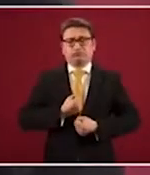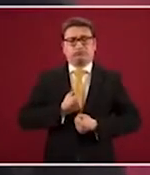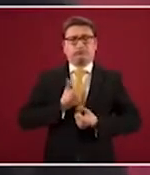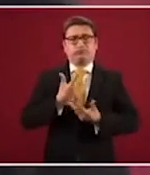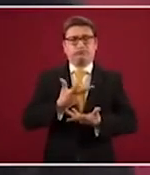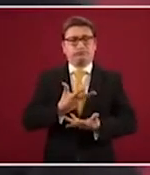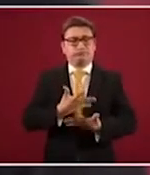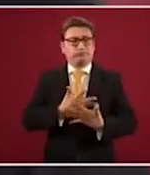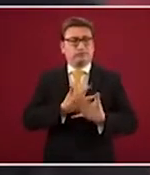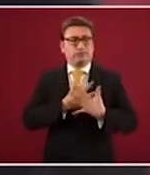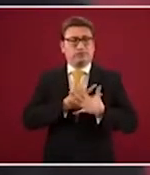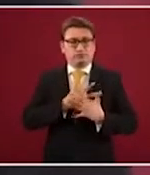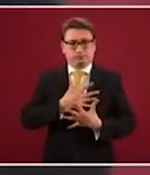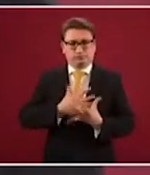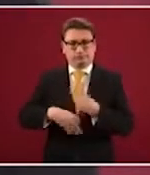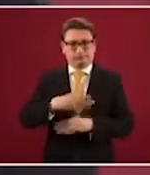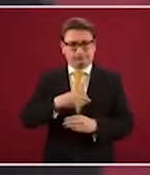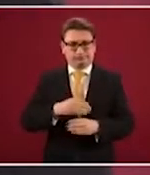amor